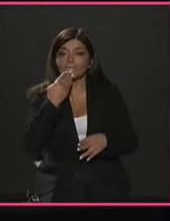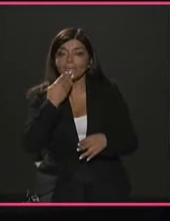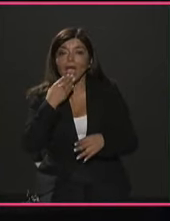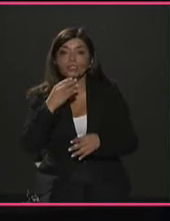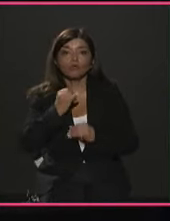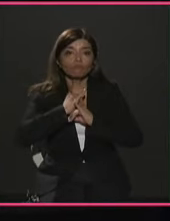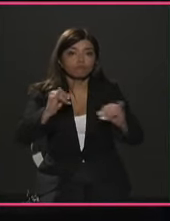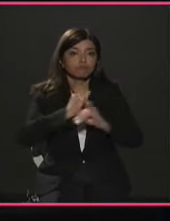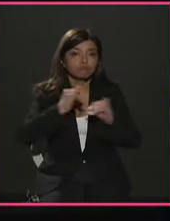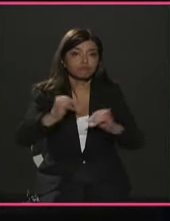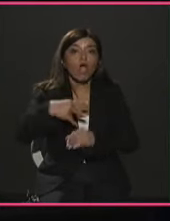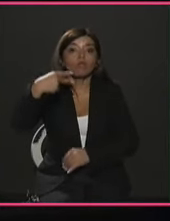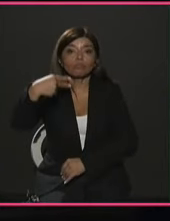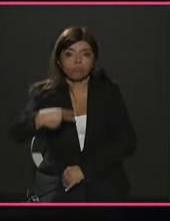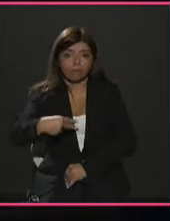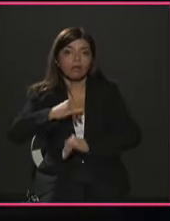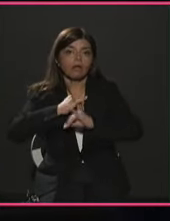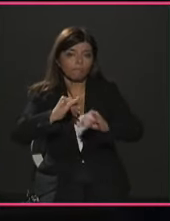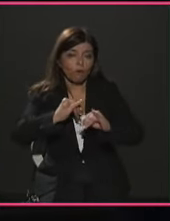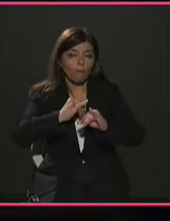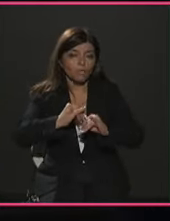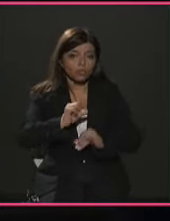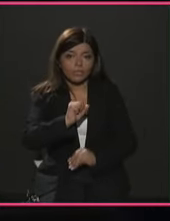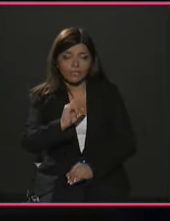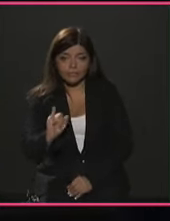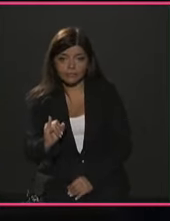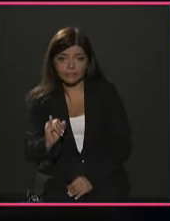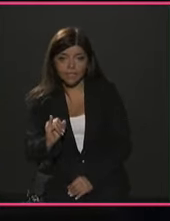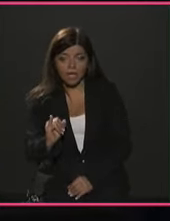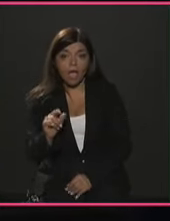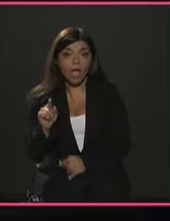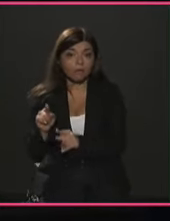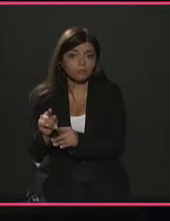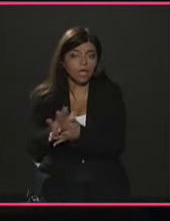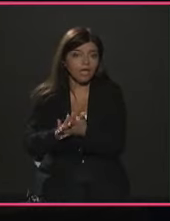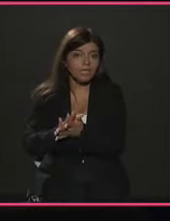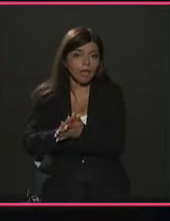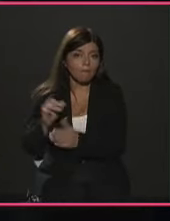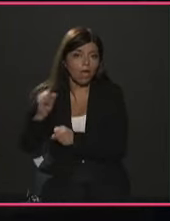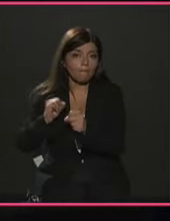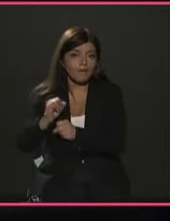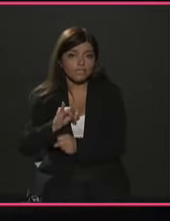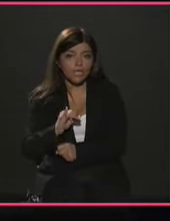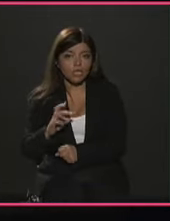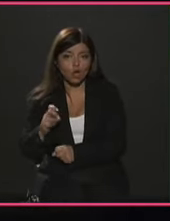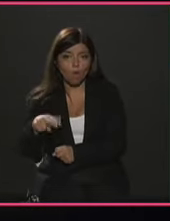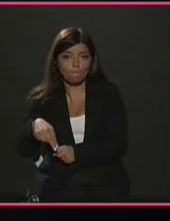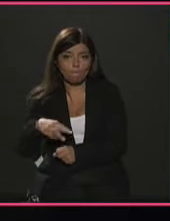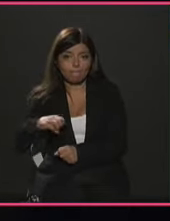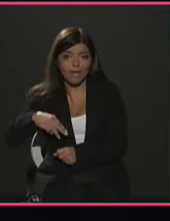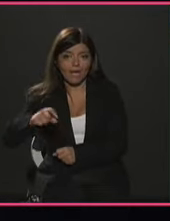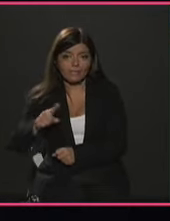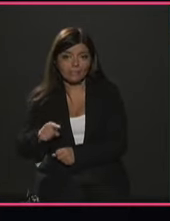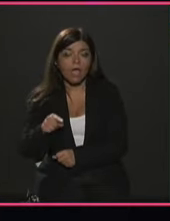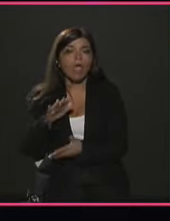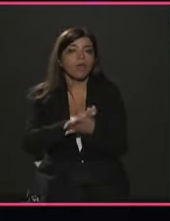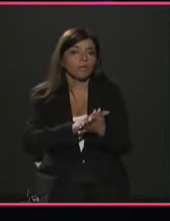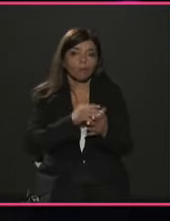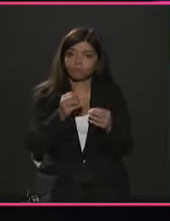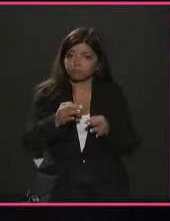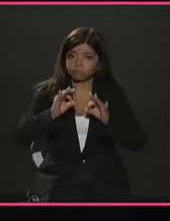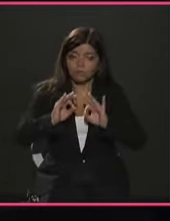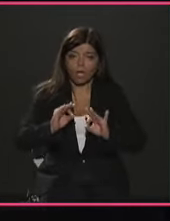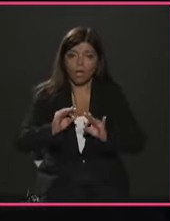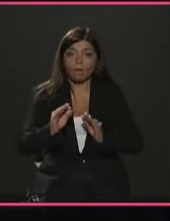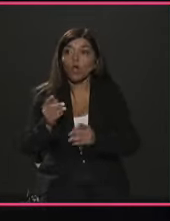de distribución elon musk es un muy buen ejemplo de la razón por la que esto es un problema porque después de que